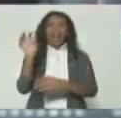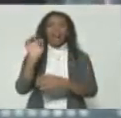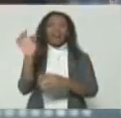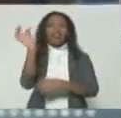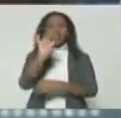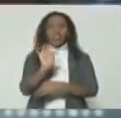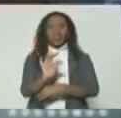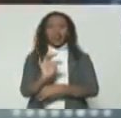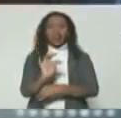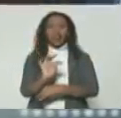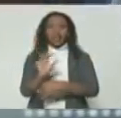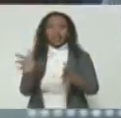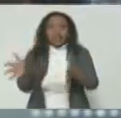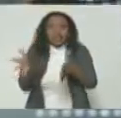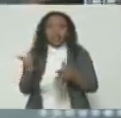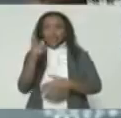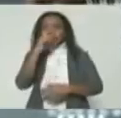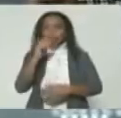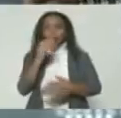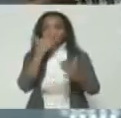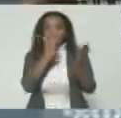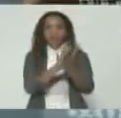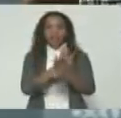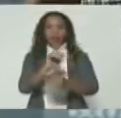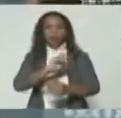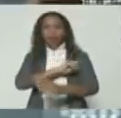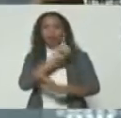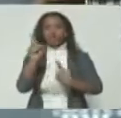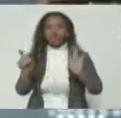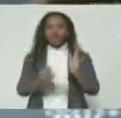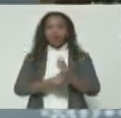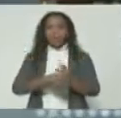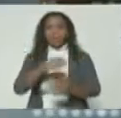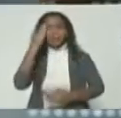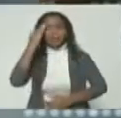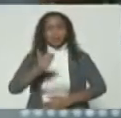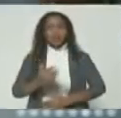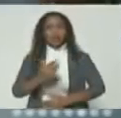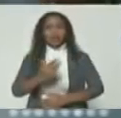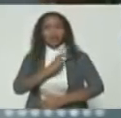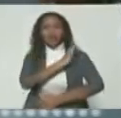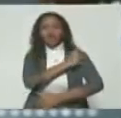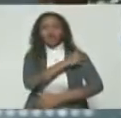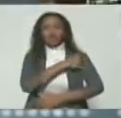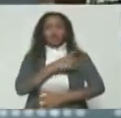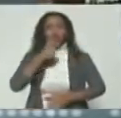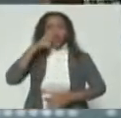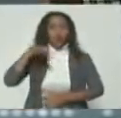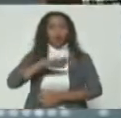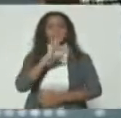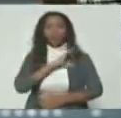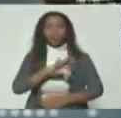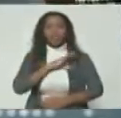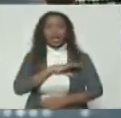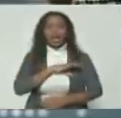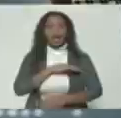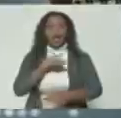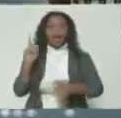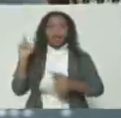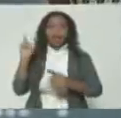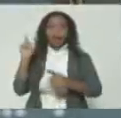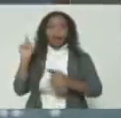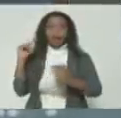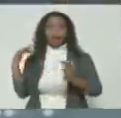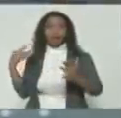ganó Zamora al frente como general del pueblo soberano también. Y de ahí hasta aquí,